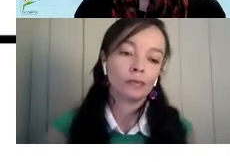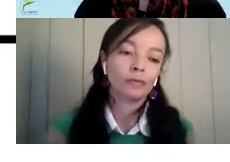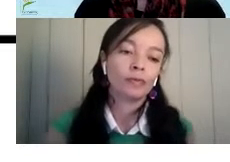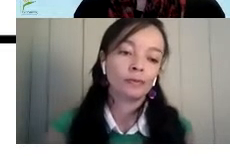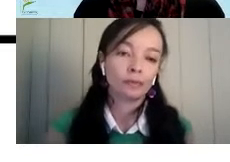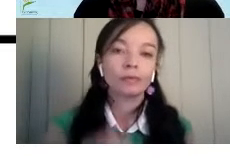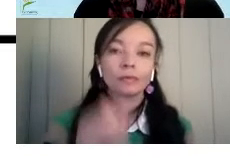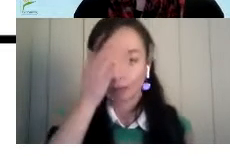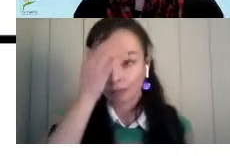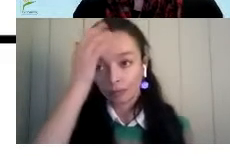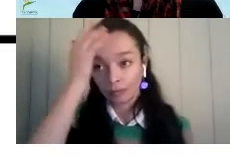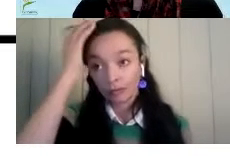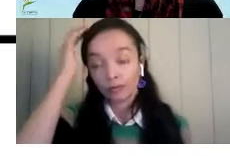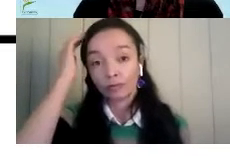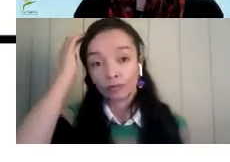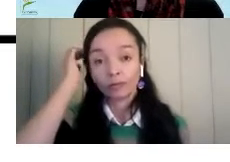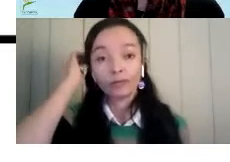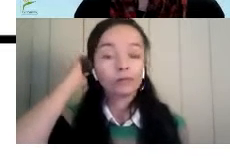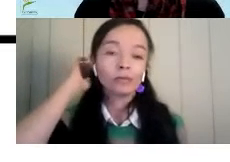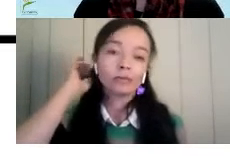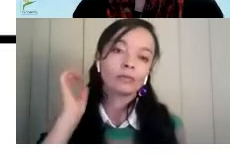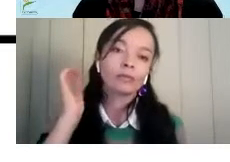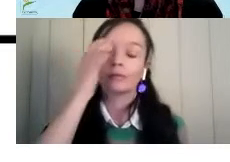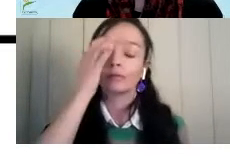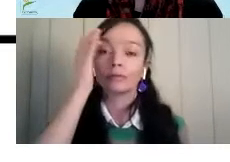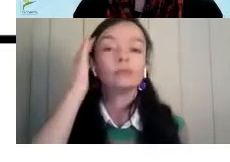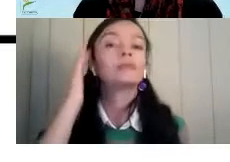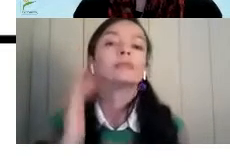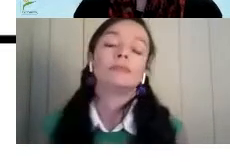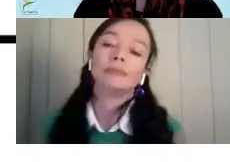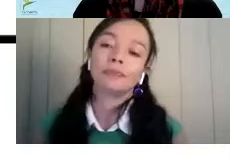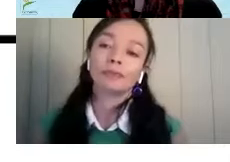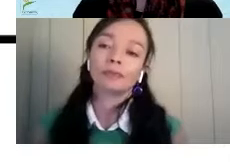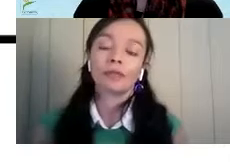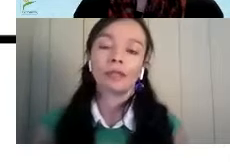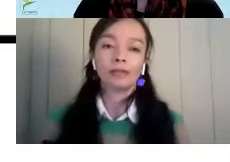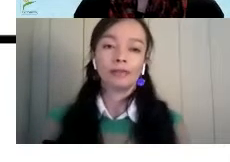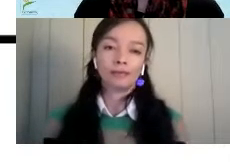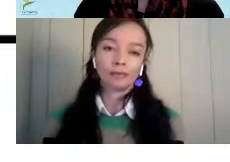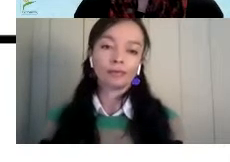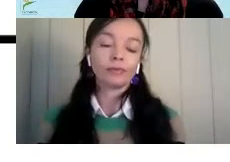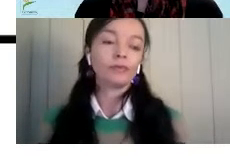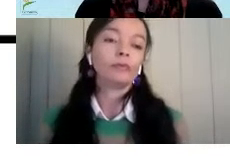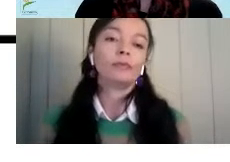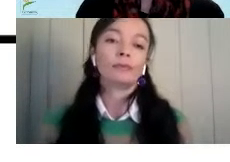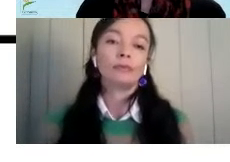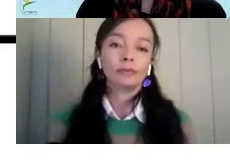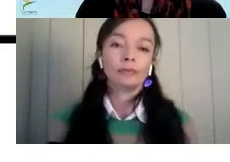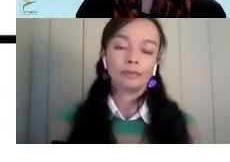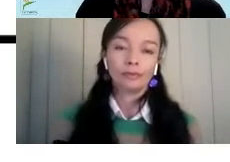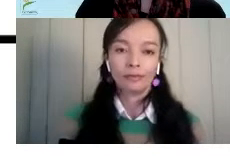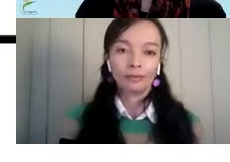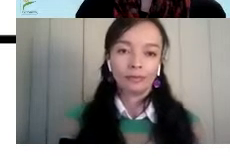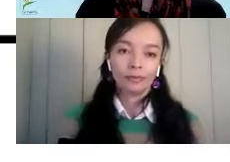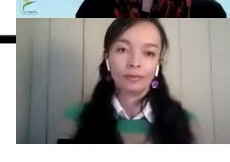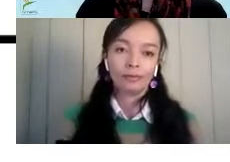Y si pensamos en la manera que aprendimos en la edad más jovencita, antes de los cinco